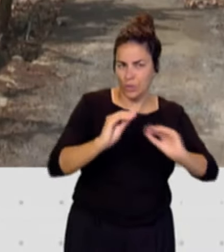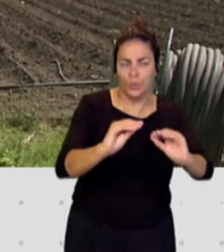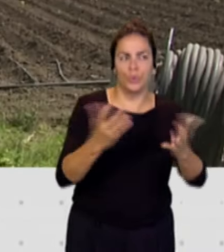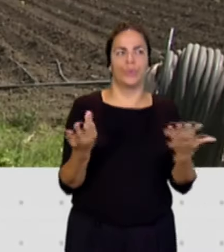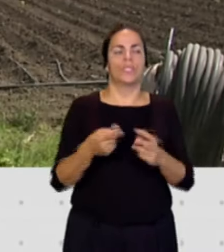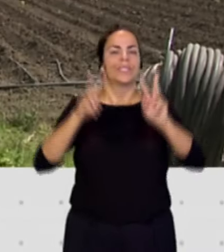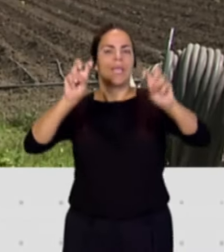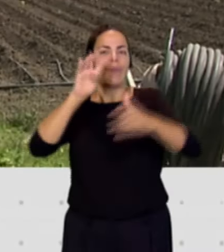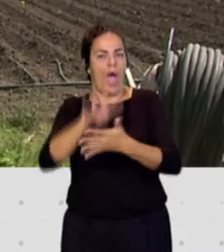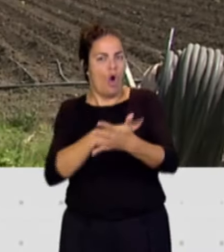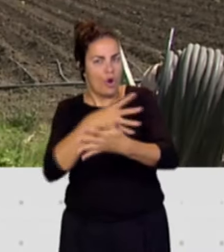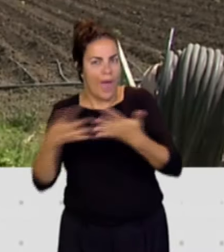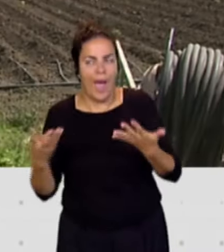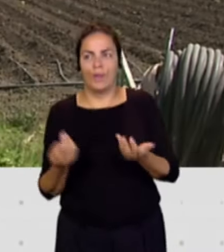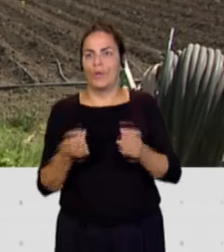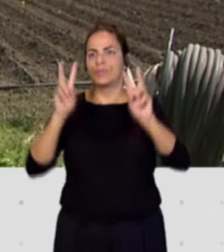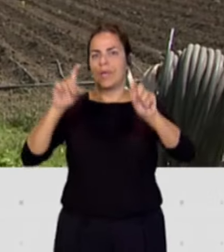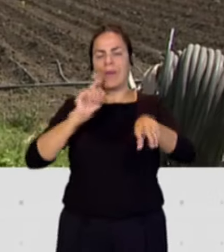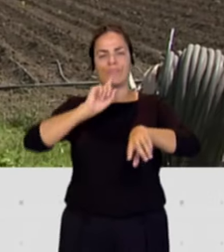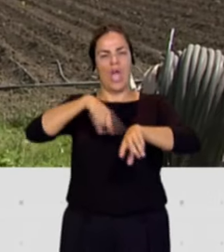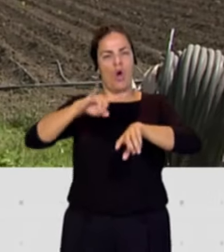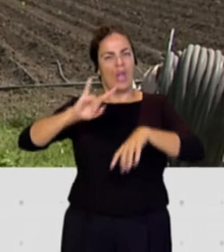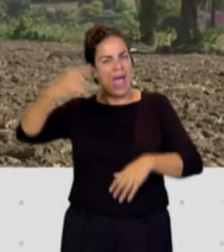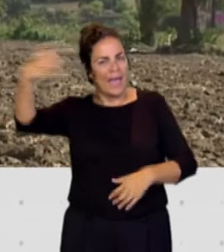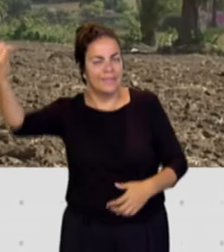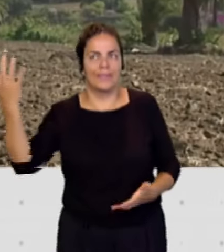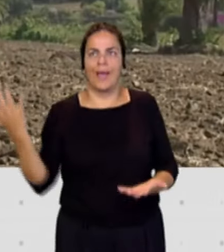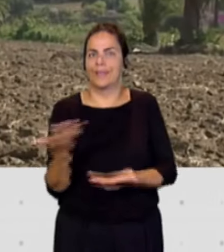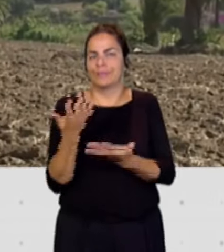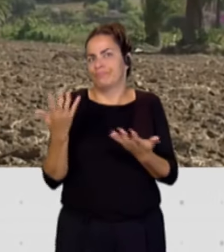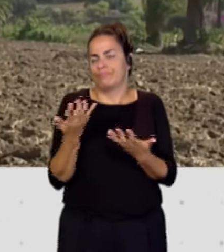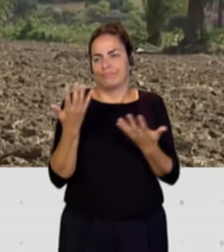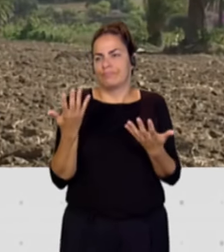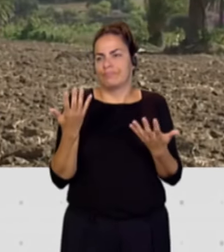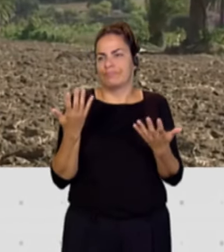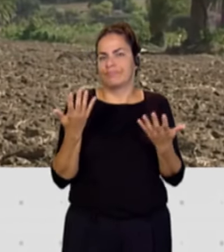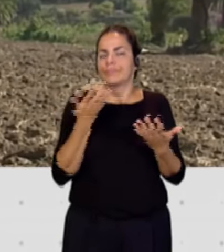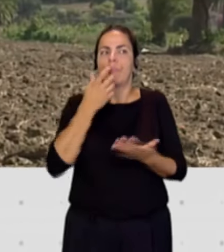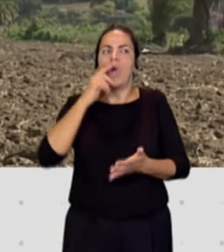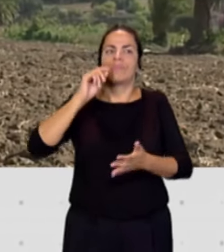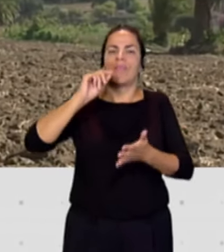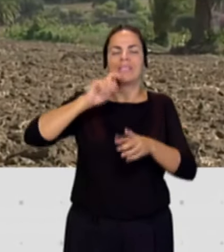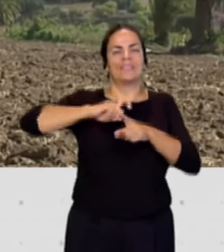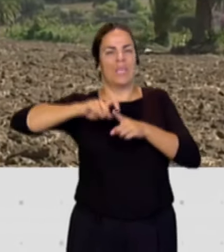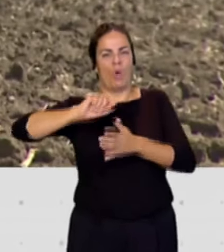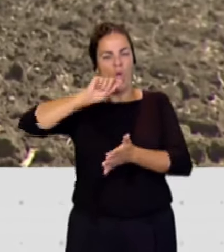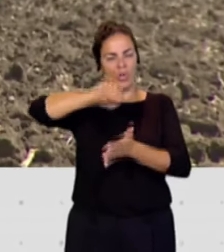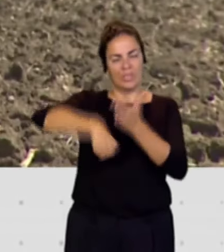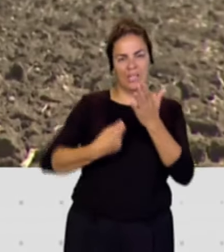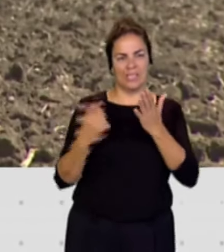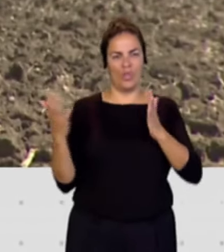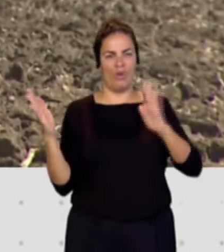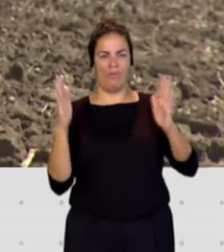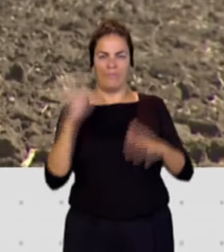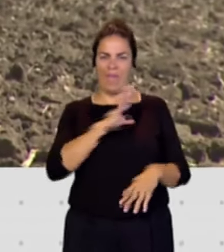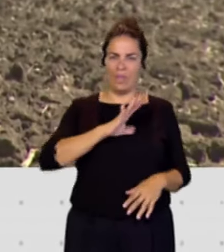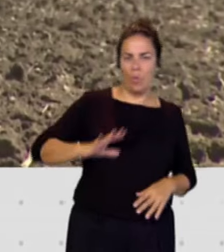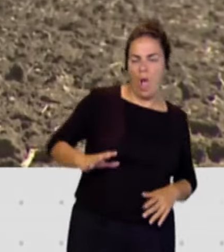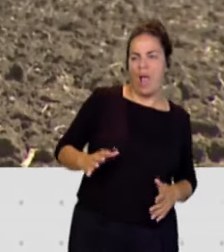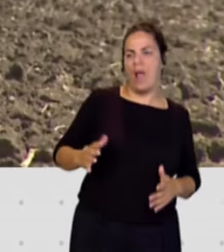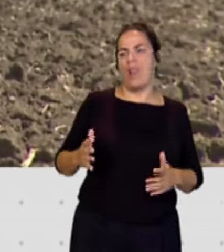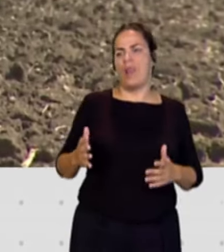en cuanto a tema de de horas extras o sea todo este el tipo de contratación eventual eh Bueno